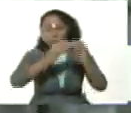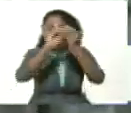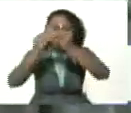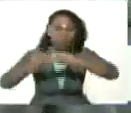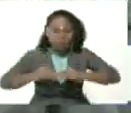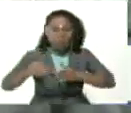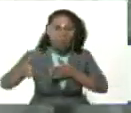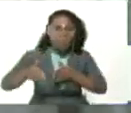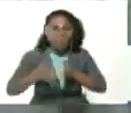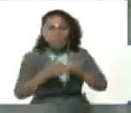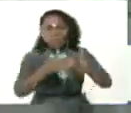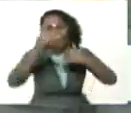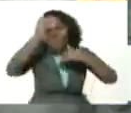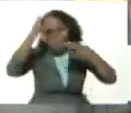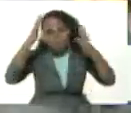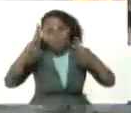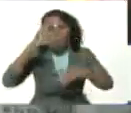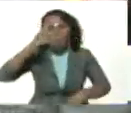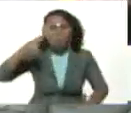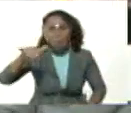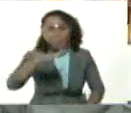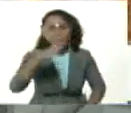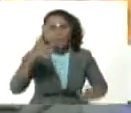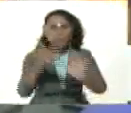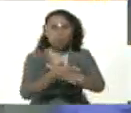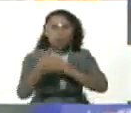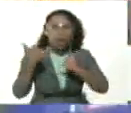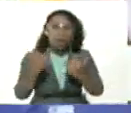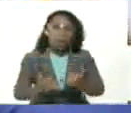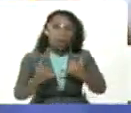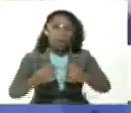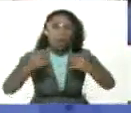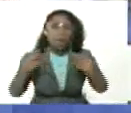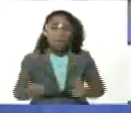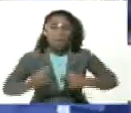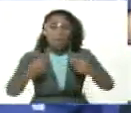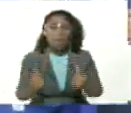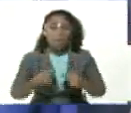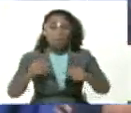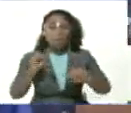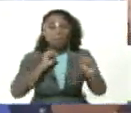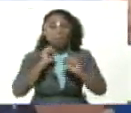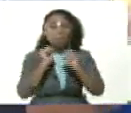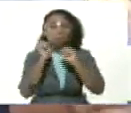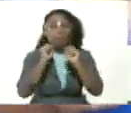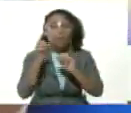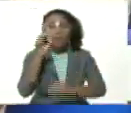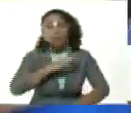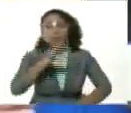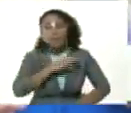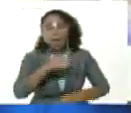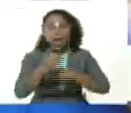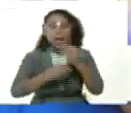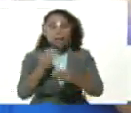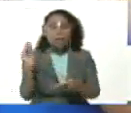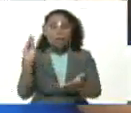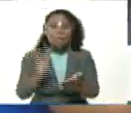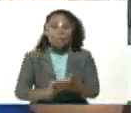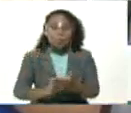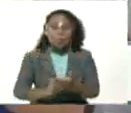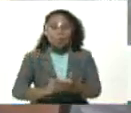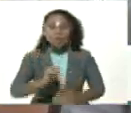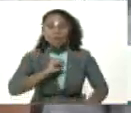de vías, de atención a nuestro pueblo, y ahora, activando el motor social, se han incorporado los compañeros de